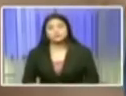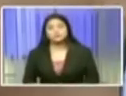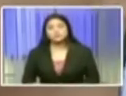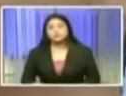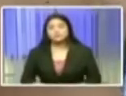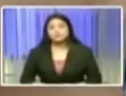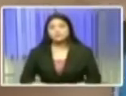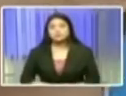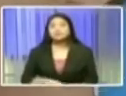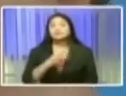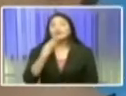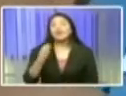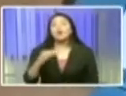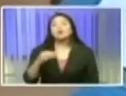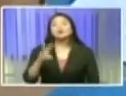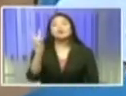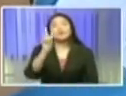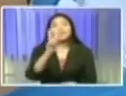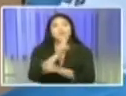La juventud venezolana,